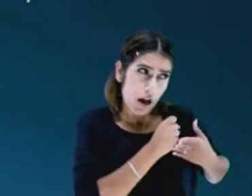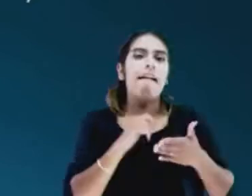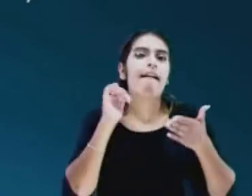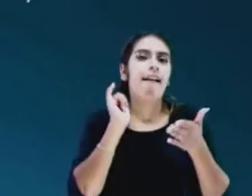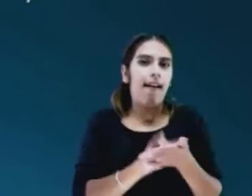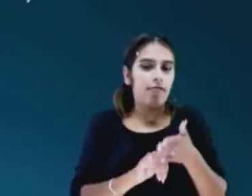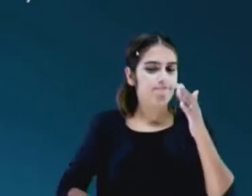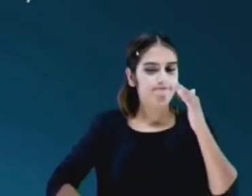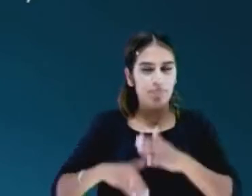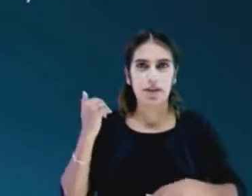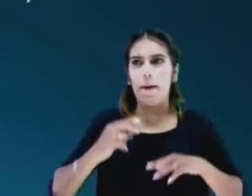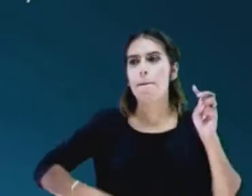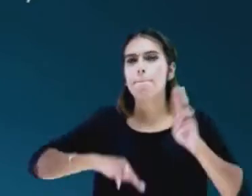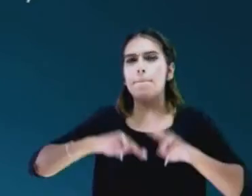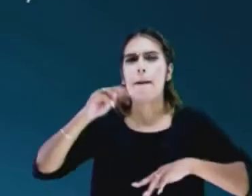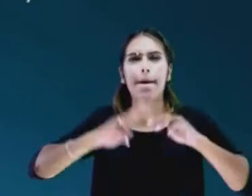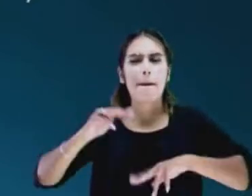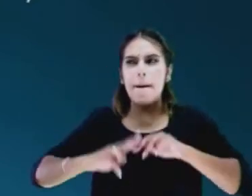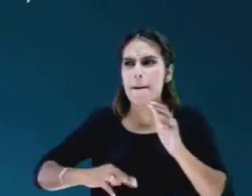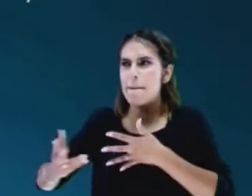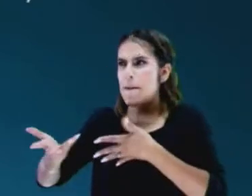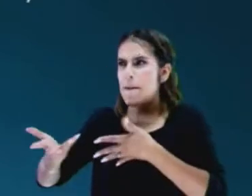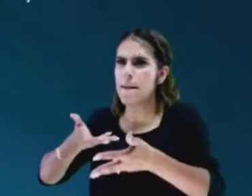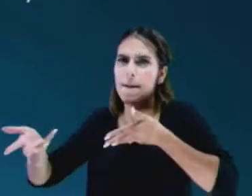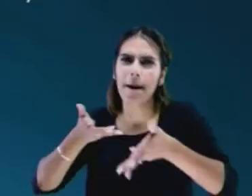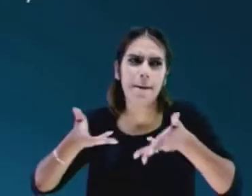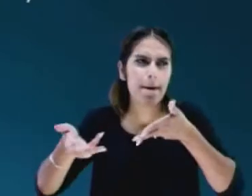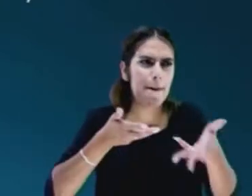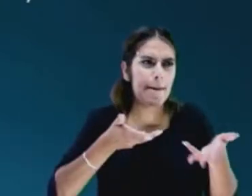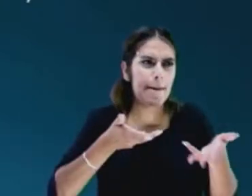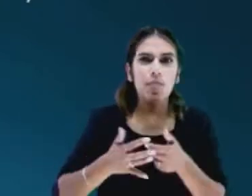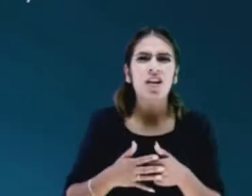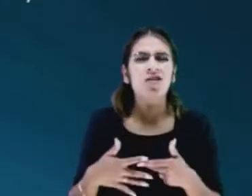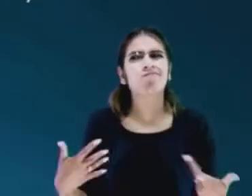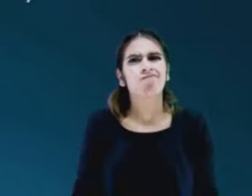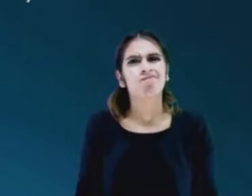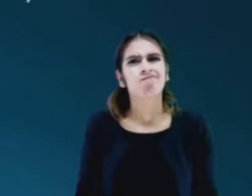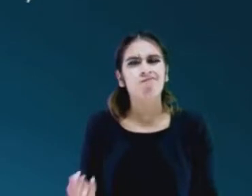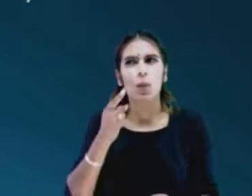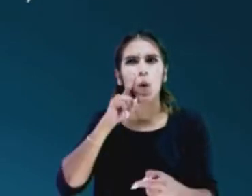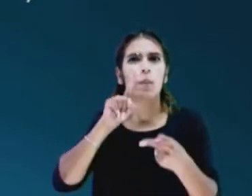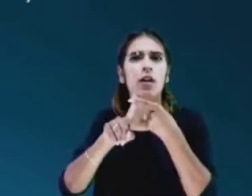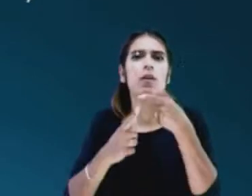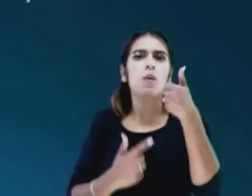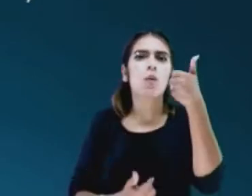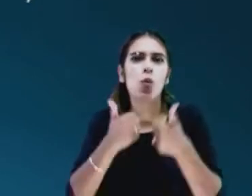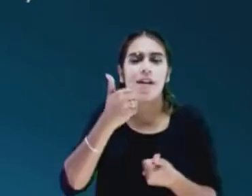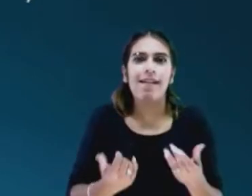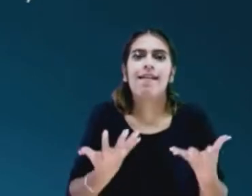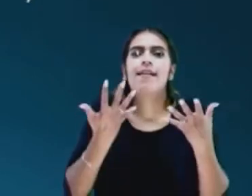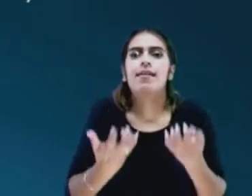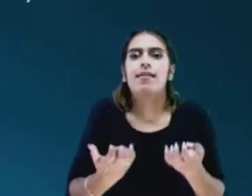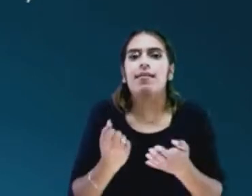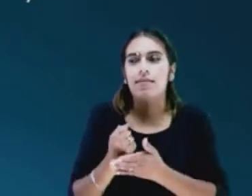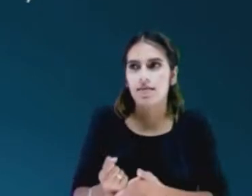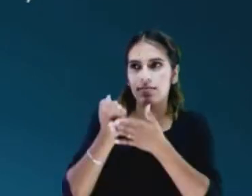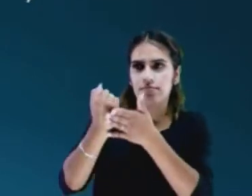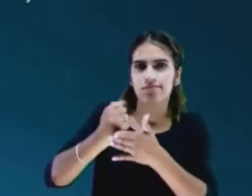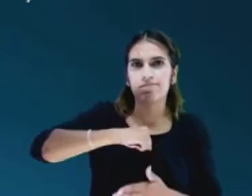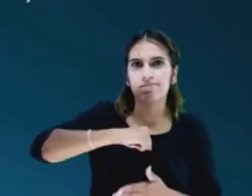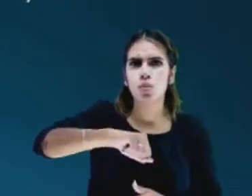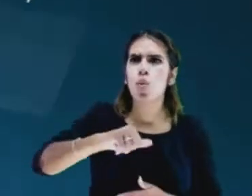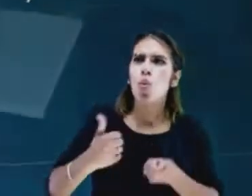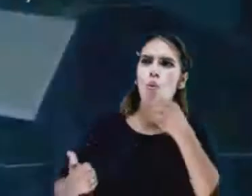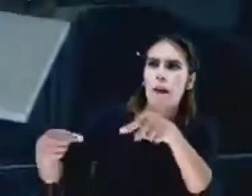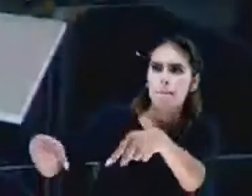construir qué es lo que se quiere ayudar a solucionar en derecho las controversias judiciales y